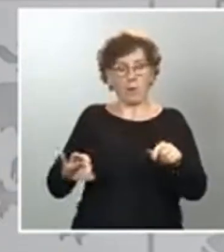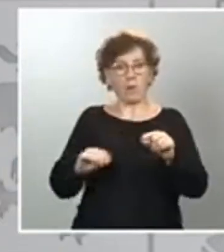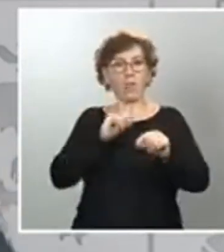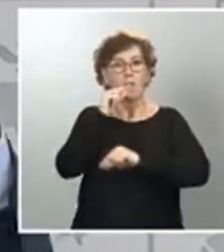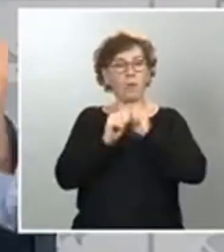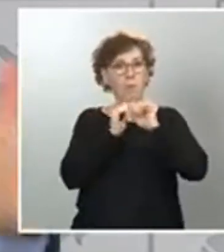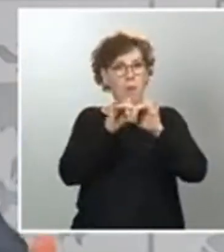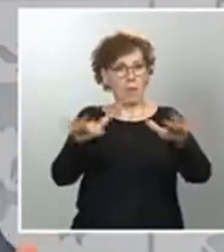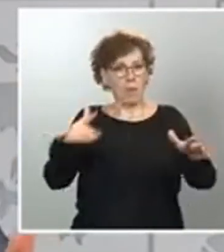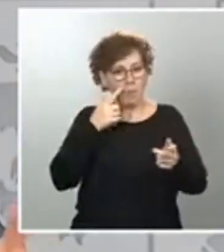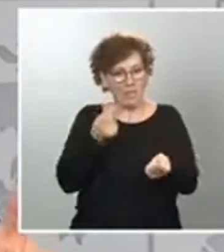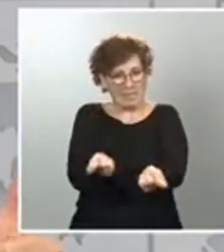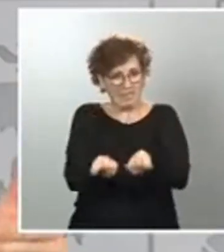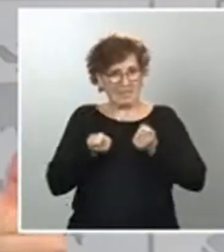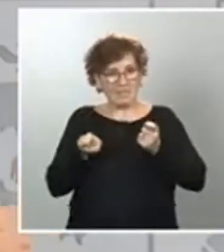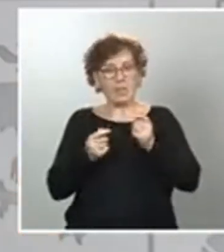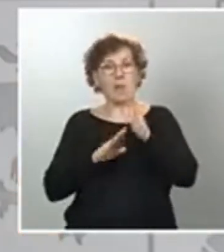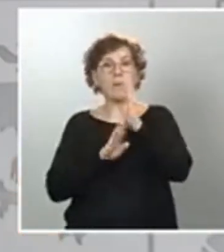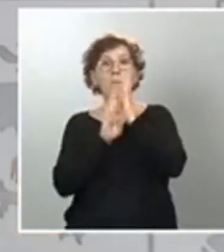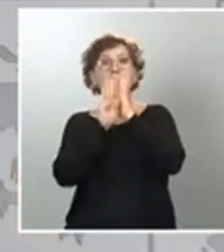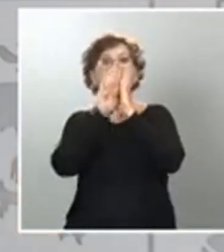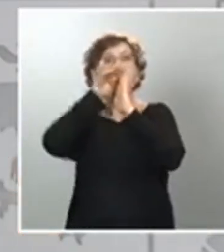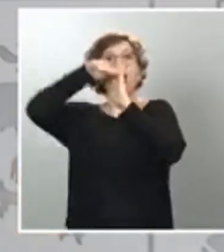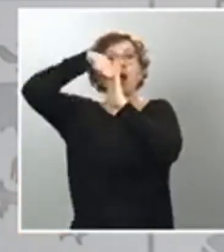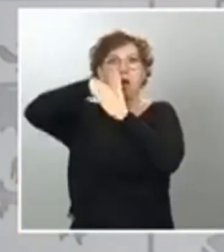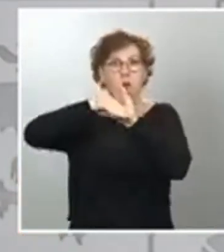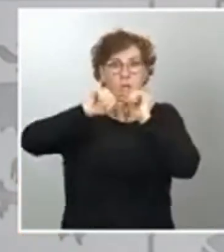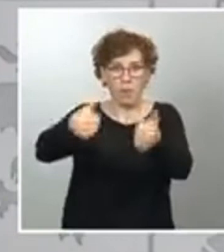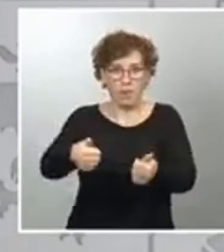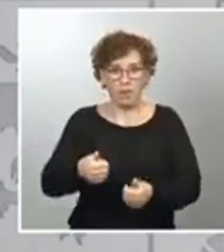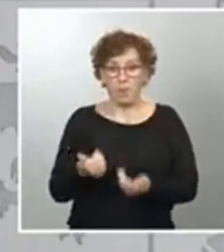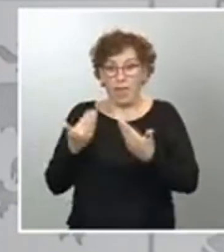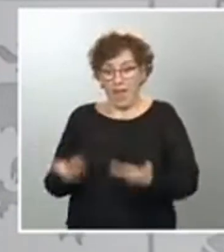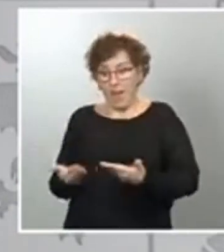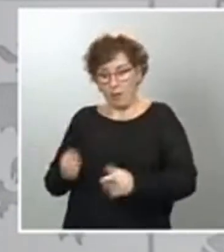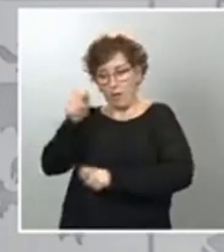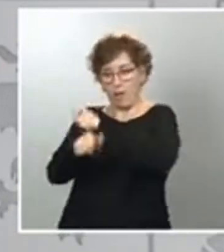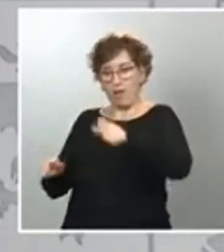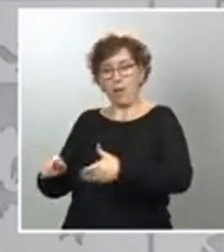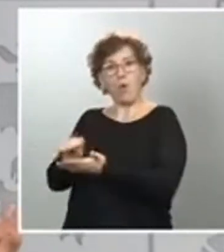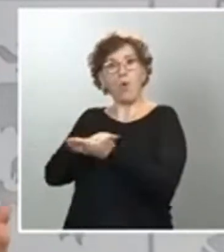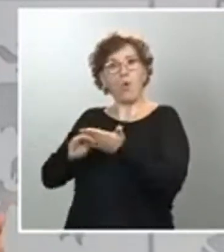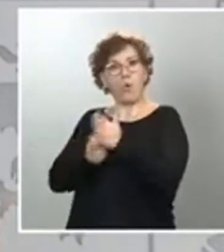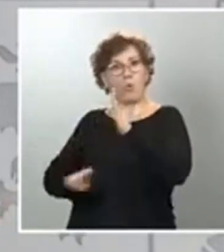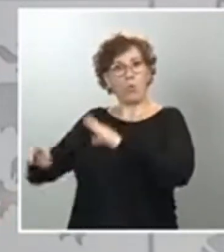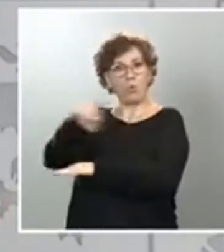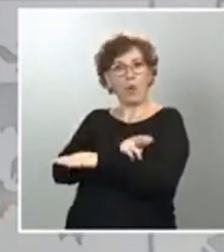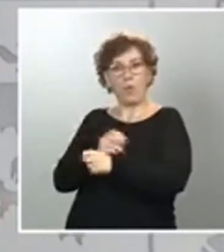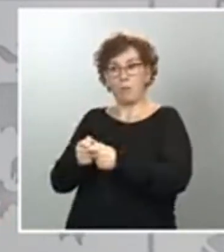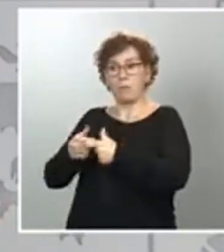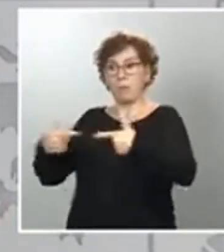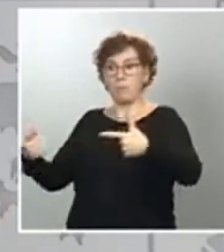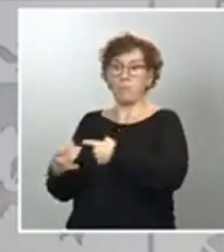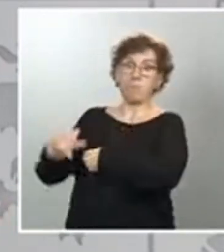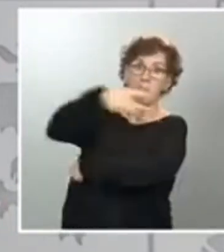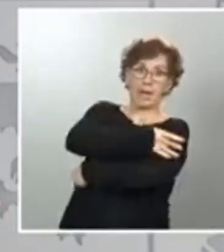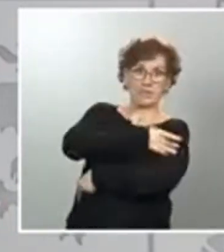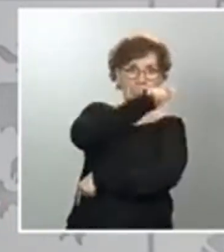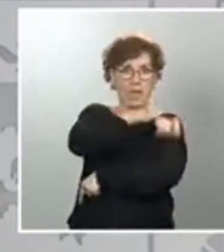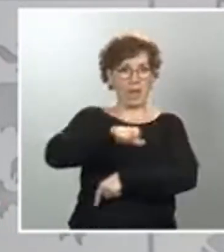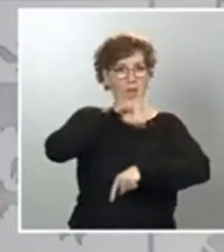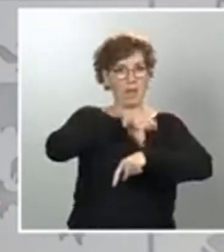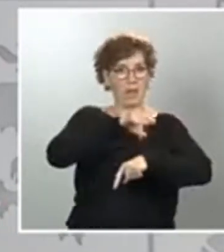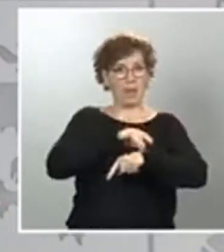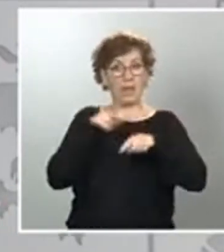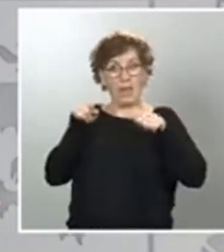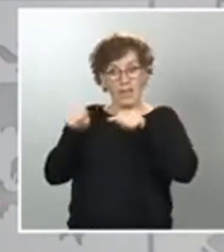curva, hacer que haya hoy más curados que nuevos contagiados diarios, pues sea la arquitectura que nos permita